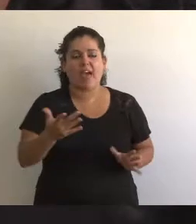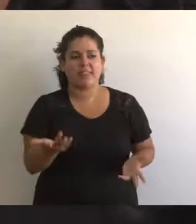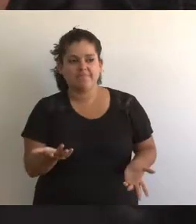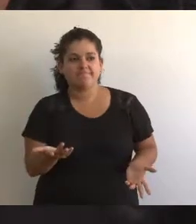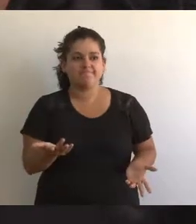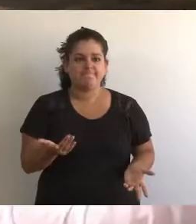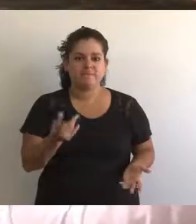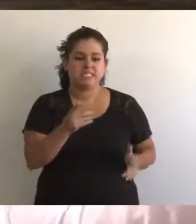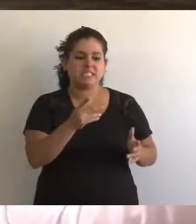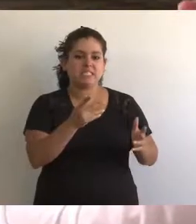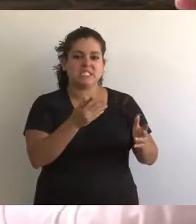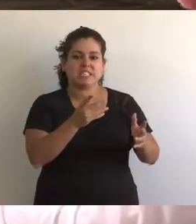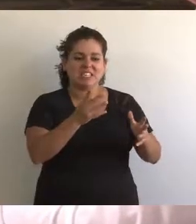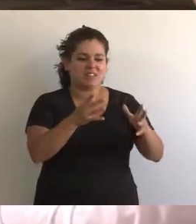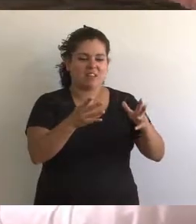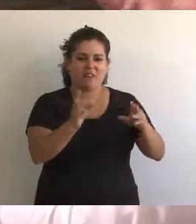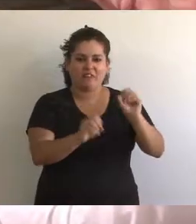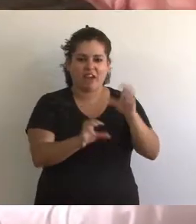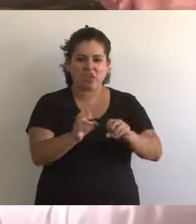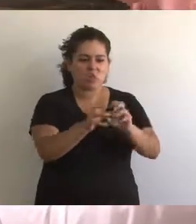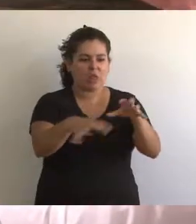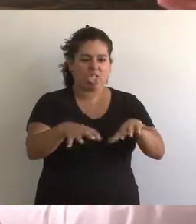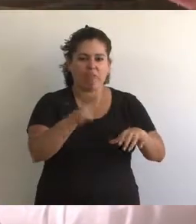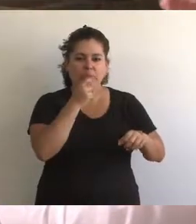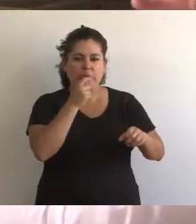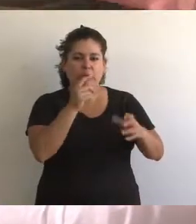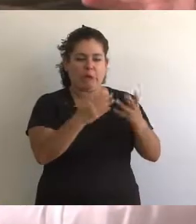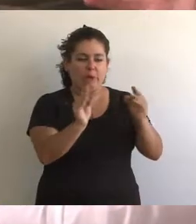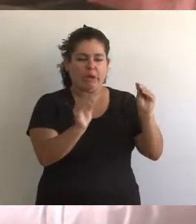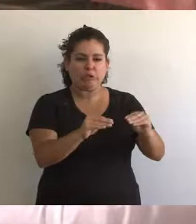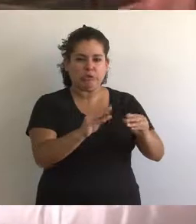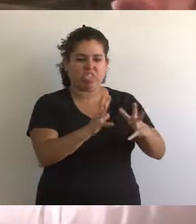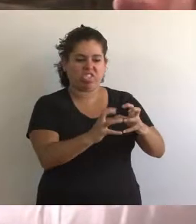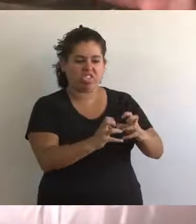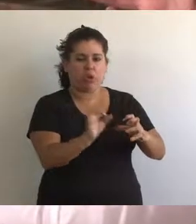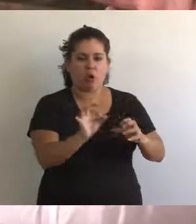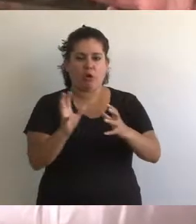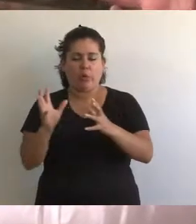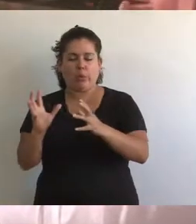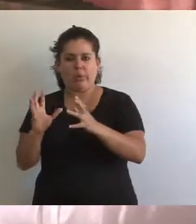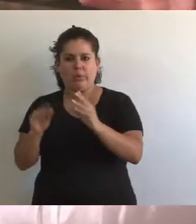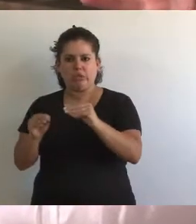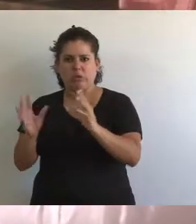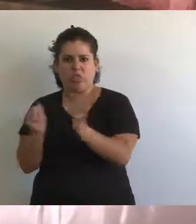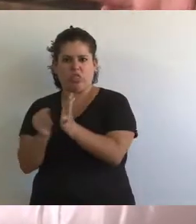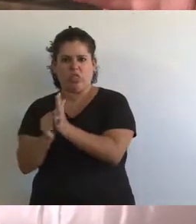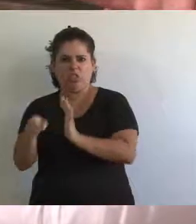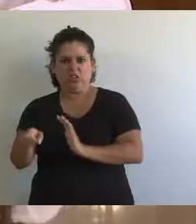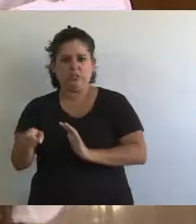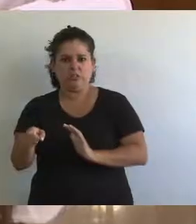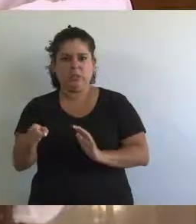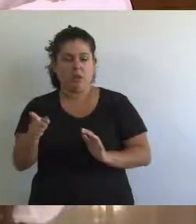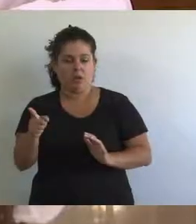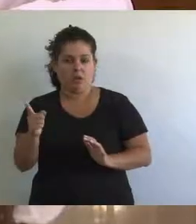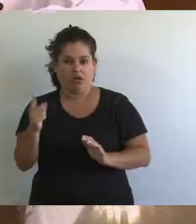municipios, bueno, separe las bolsitas, los orgánicos e inorgánicos, pero si la familia desconoce y